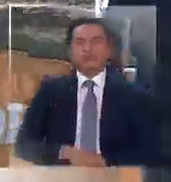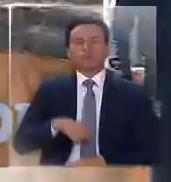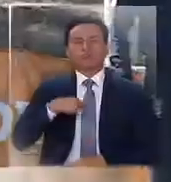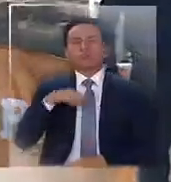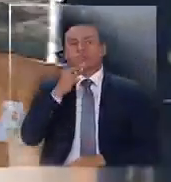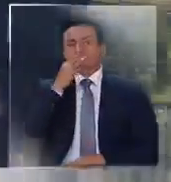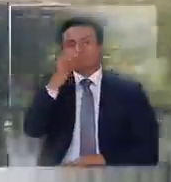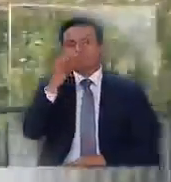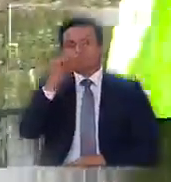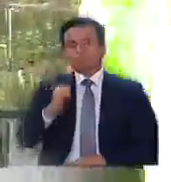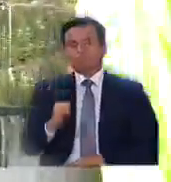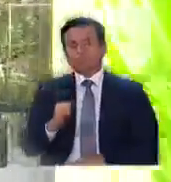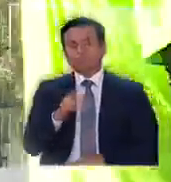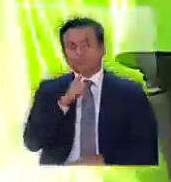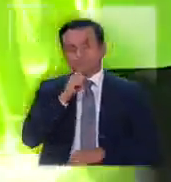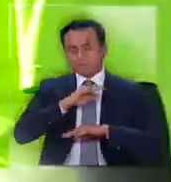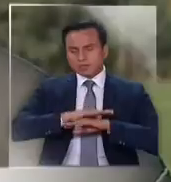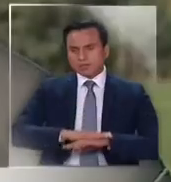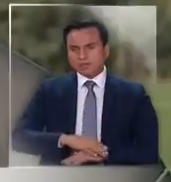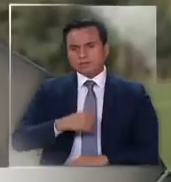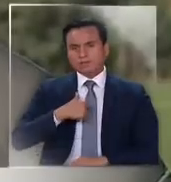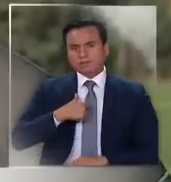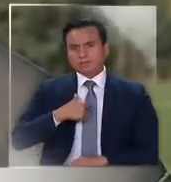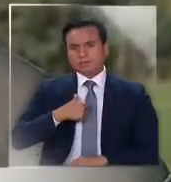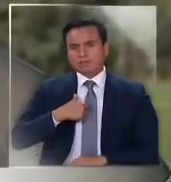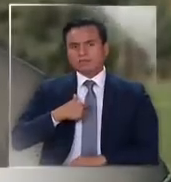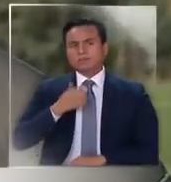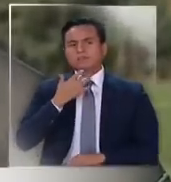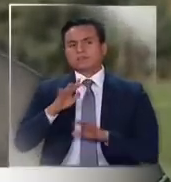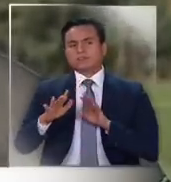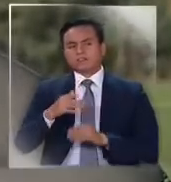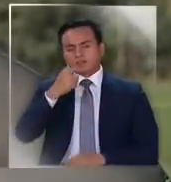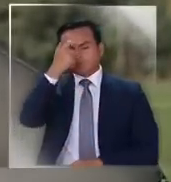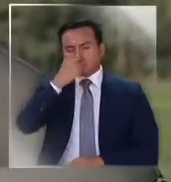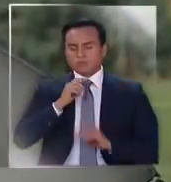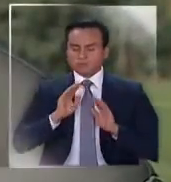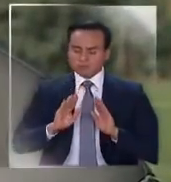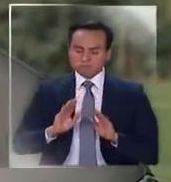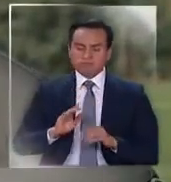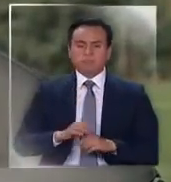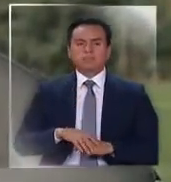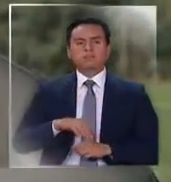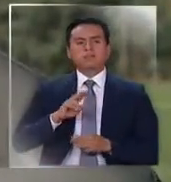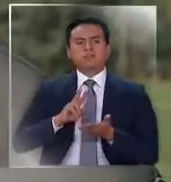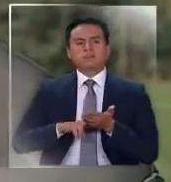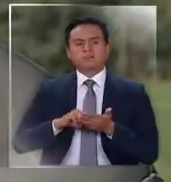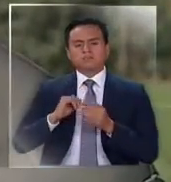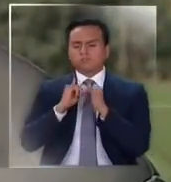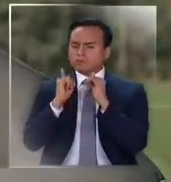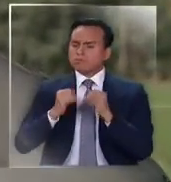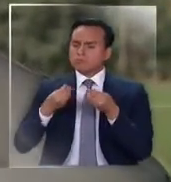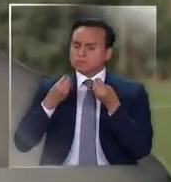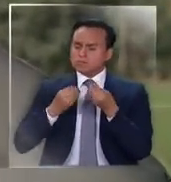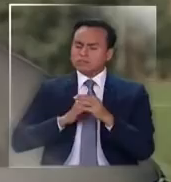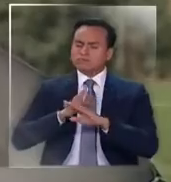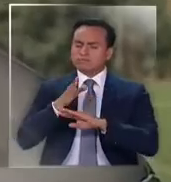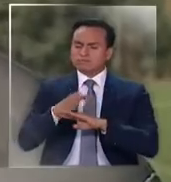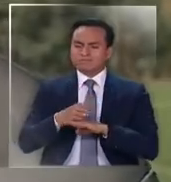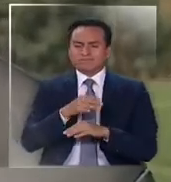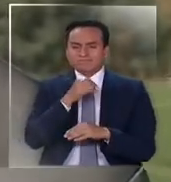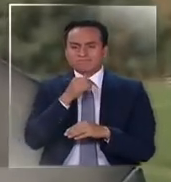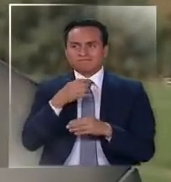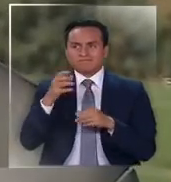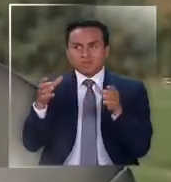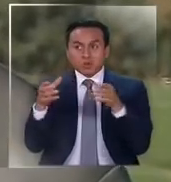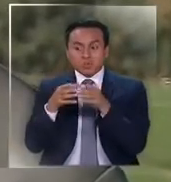siempre, siempre humilde de lo que soy. Y la verdad que llegar de buena manera... No sé cómo